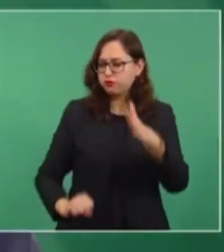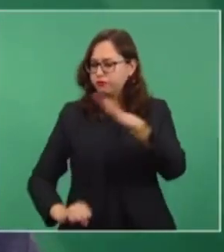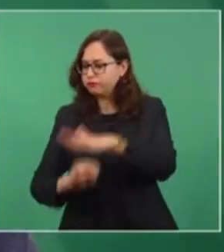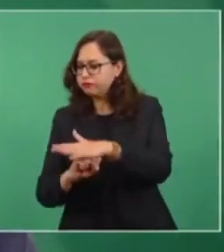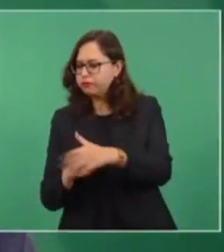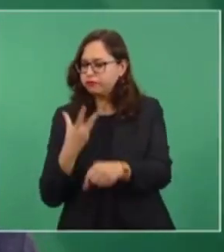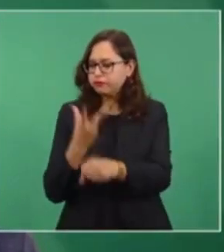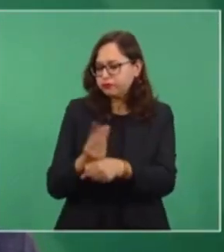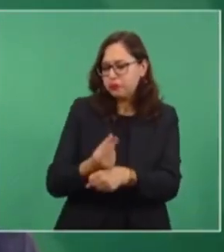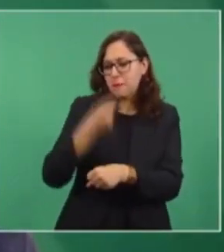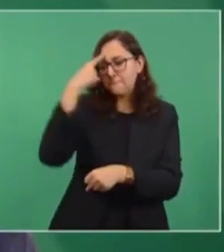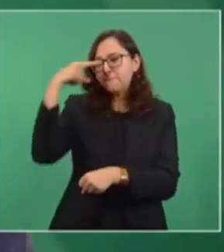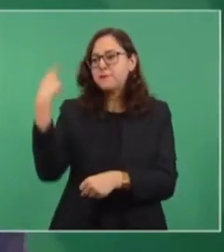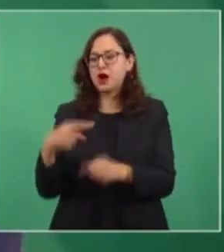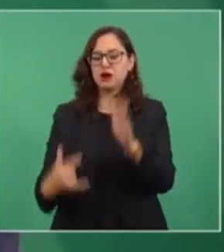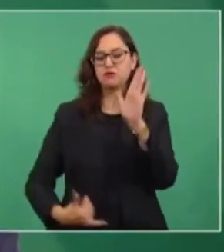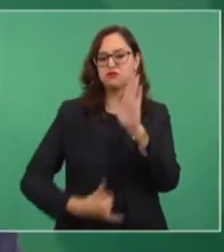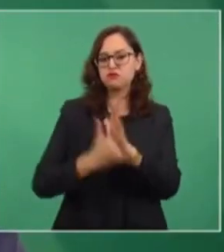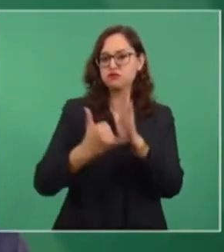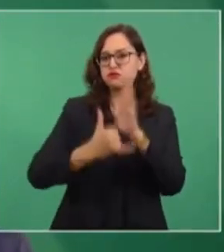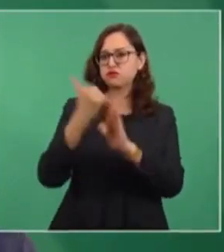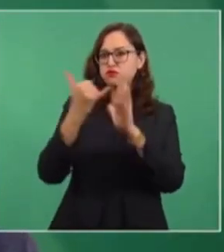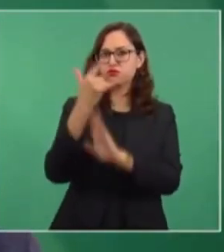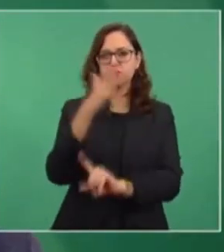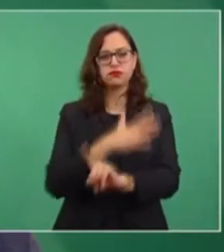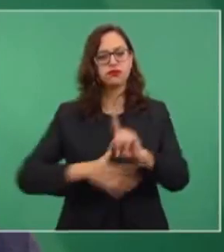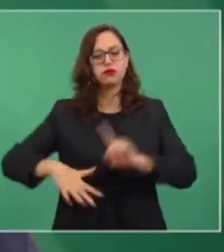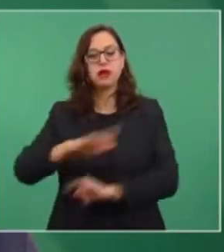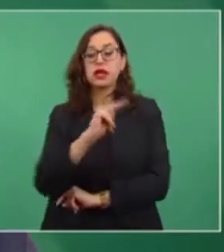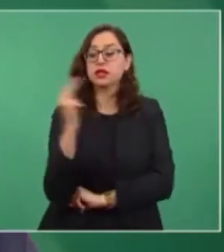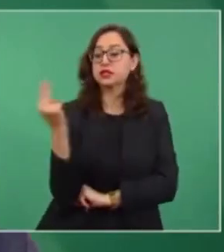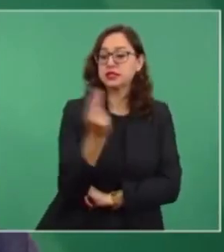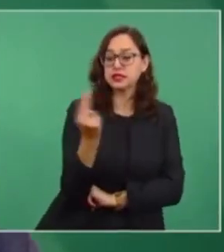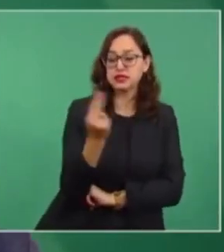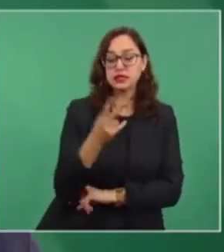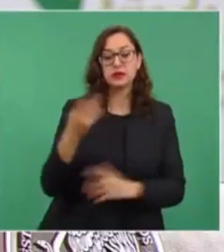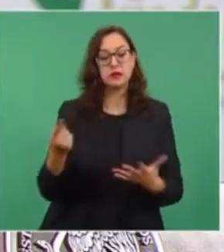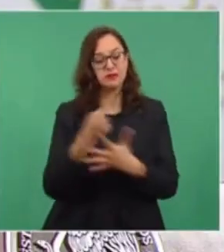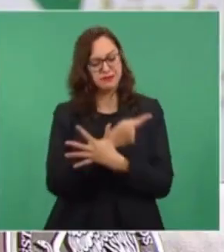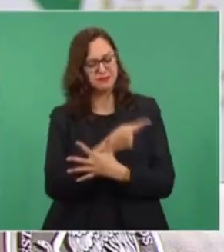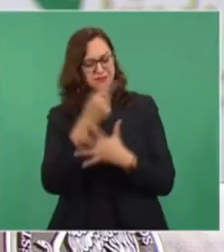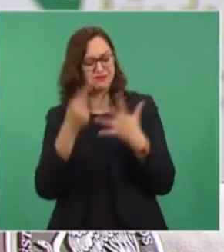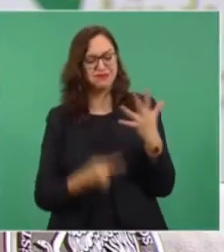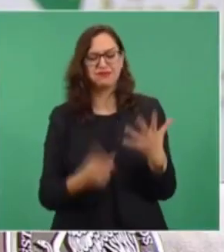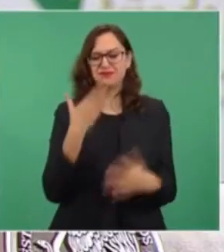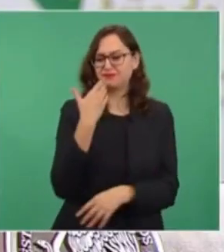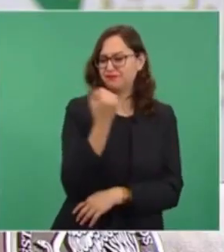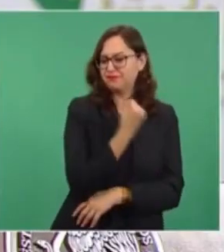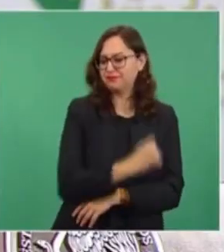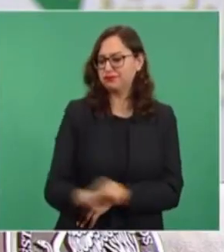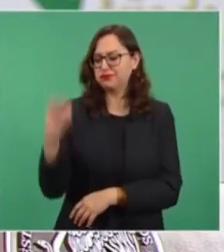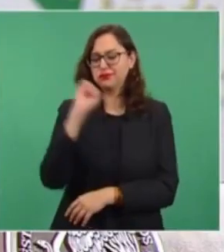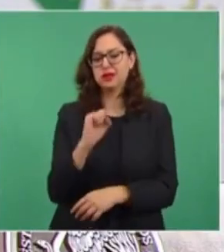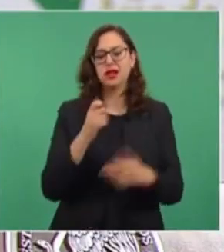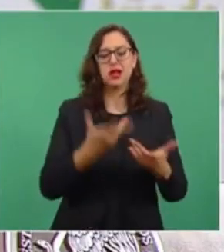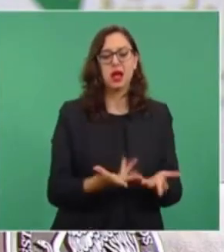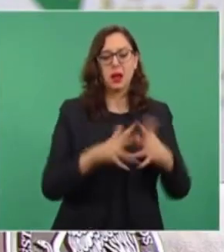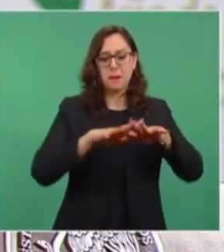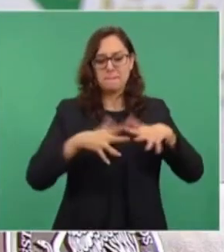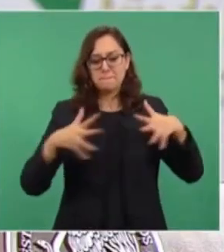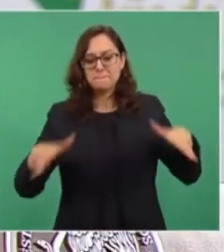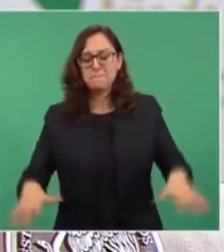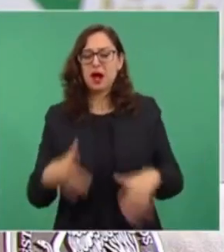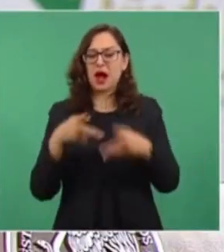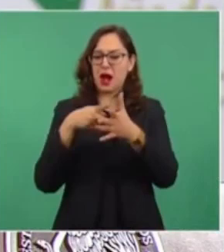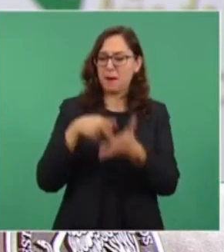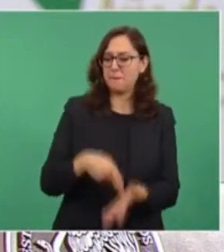país requiere, que la sociedad necesita. Interminable lista de especialidades, obras marítimas, hidráulicas, de transporte,